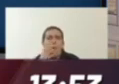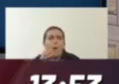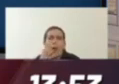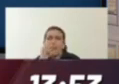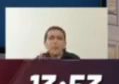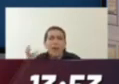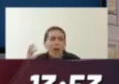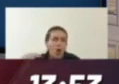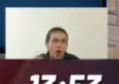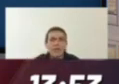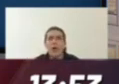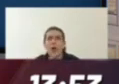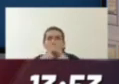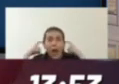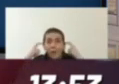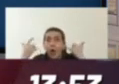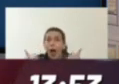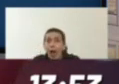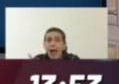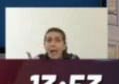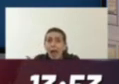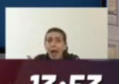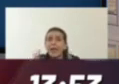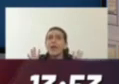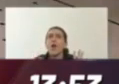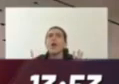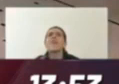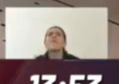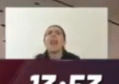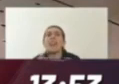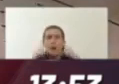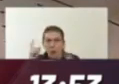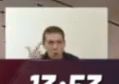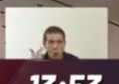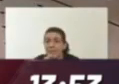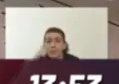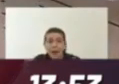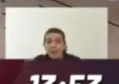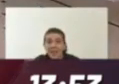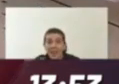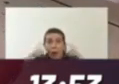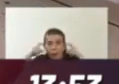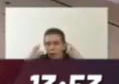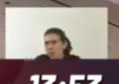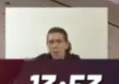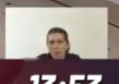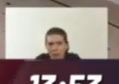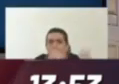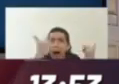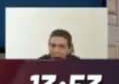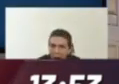eso no está faltando y el que lo necesita lo tiene. Si ustedes miran,